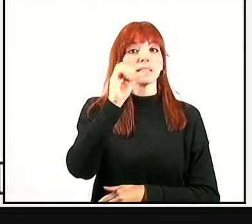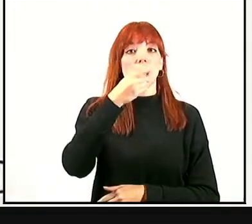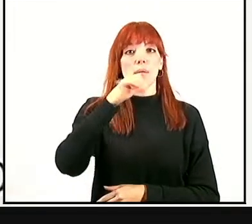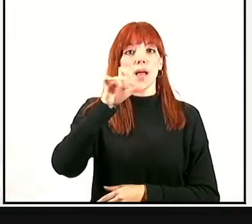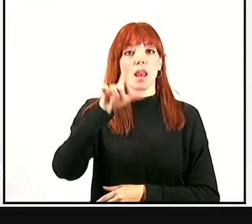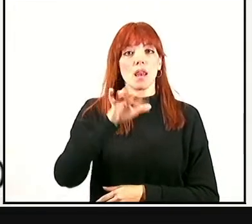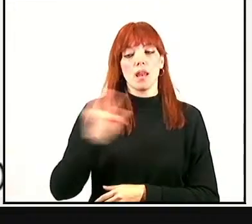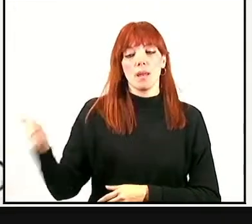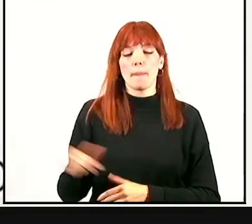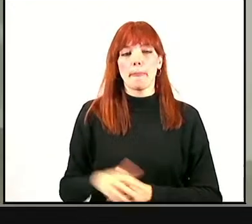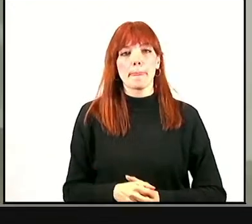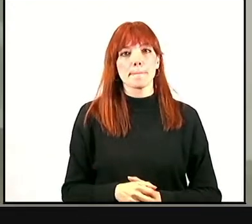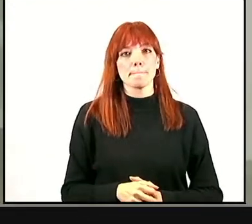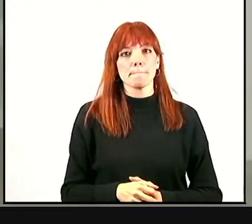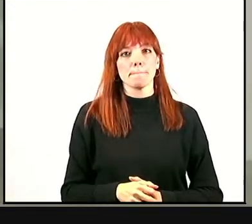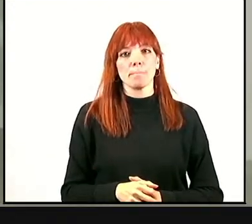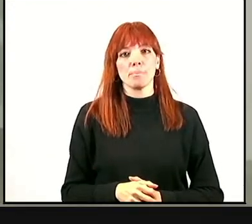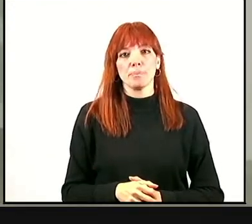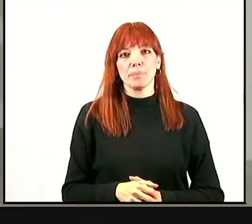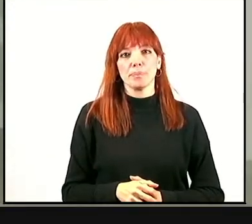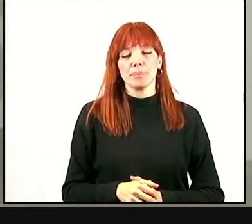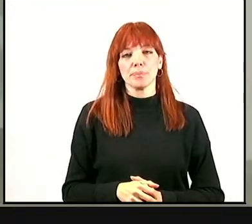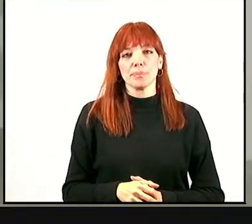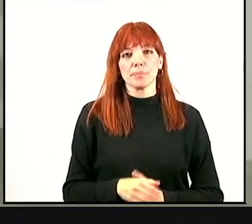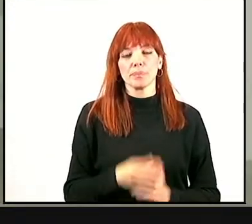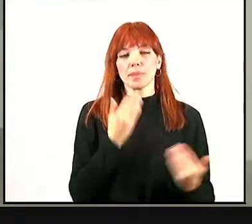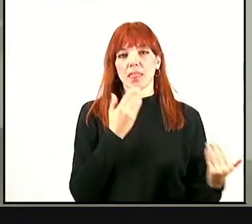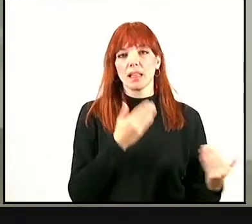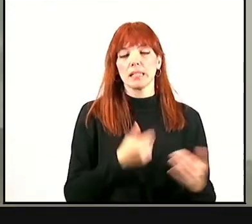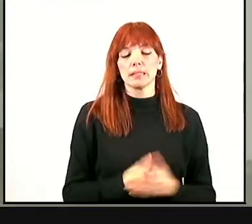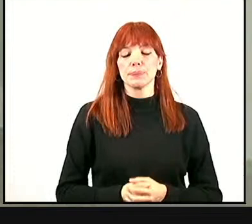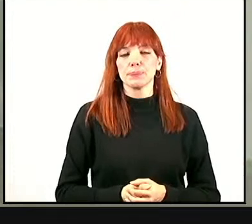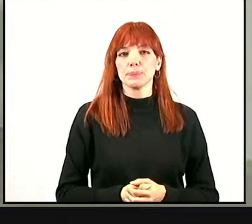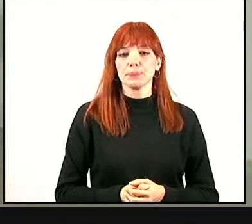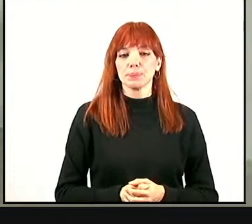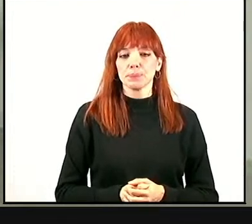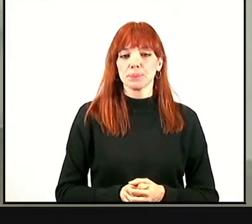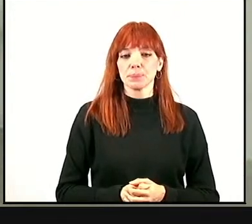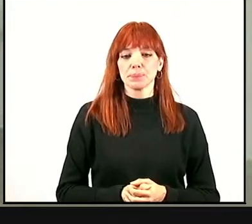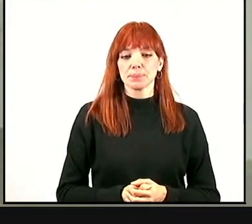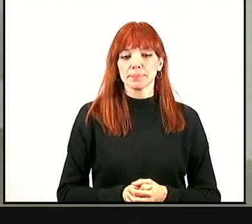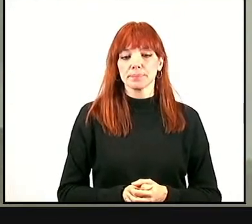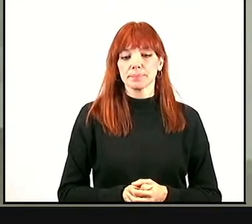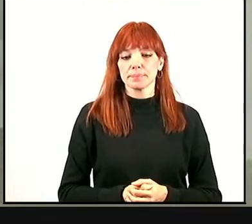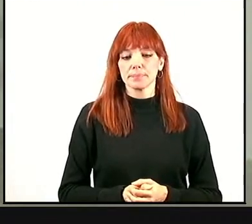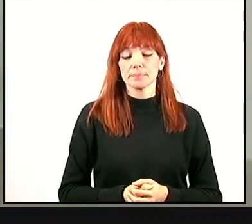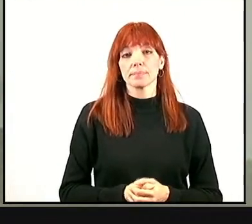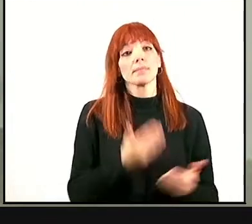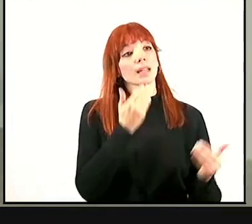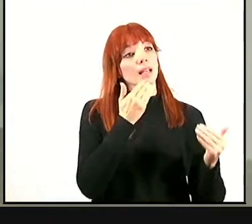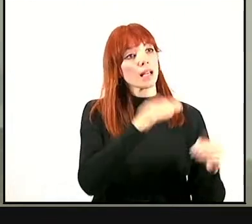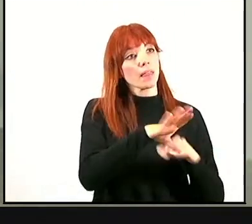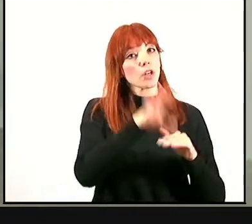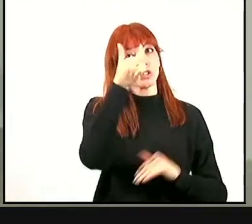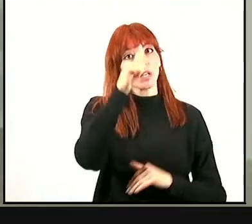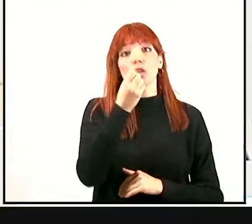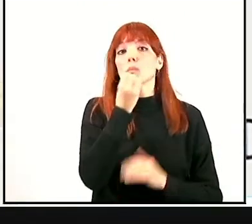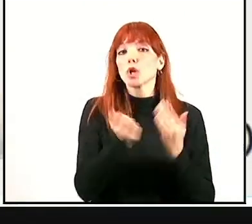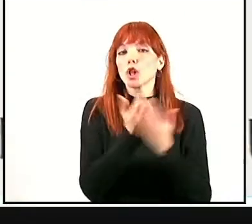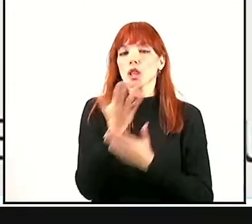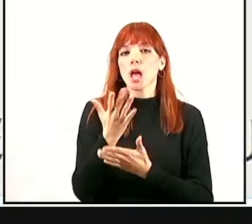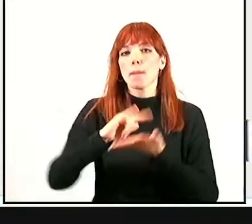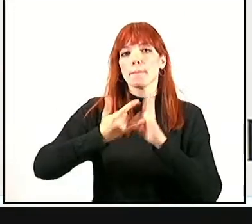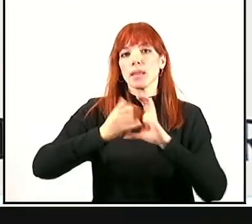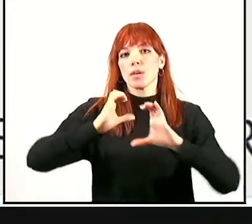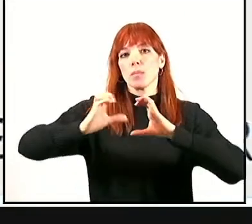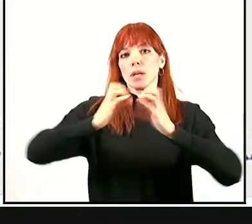Gracias. Gracias, consejero. Buenos días a los medios